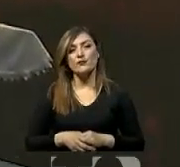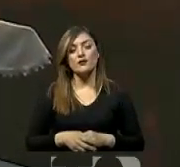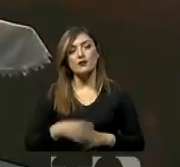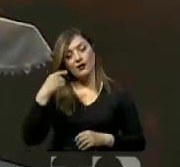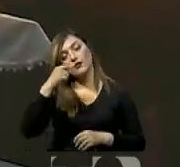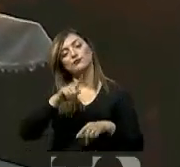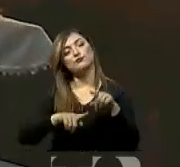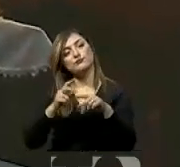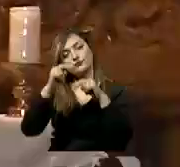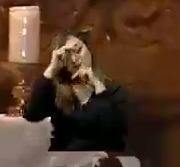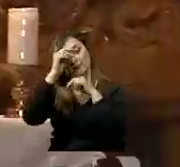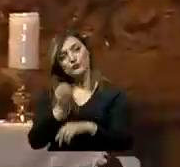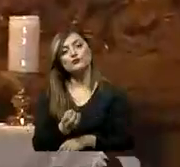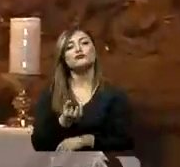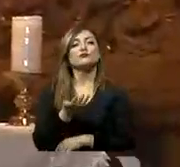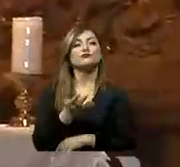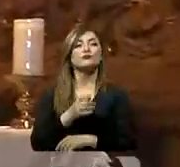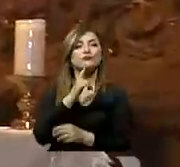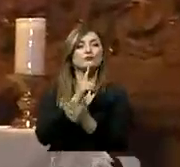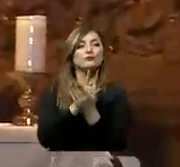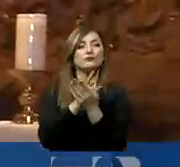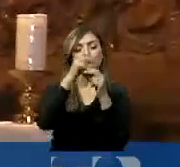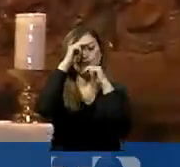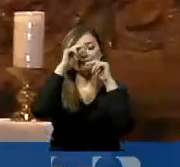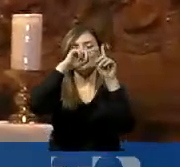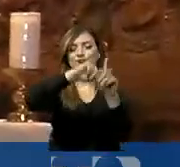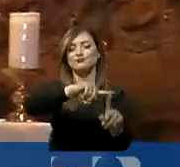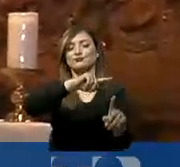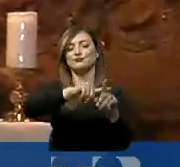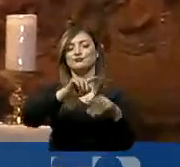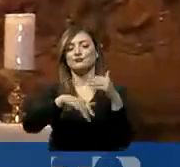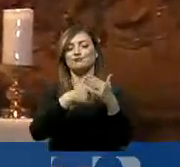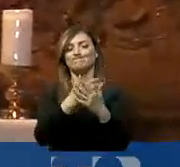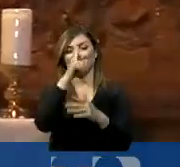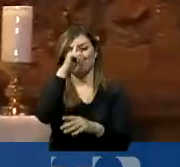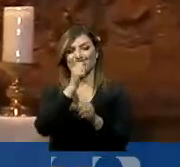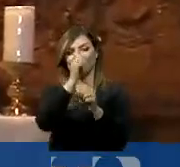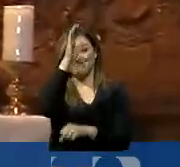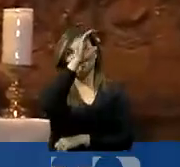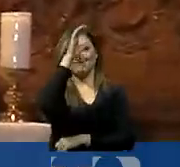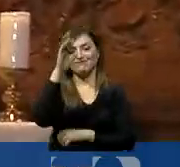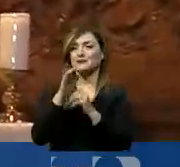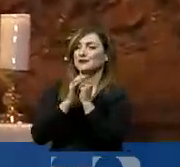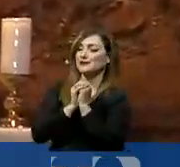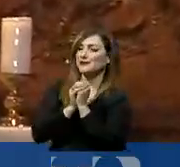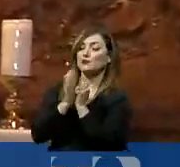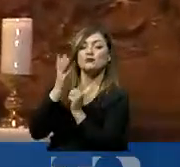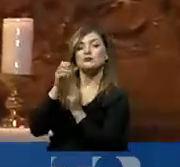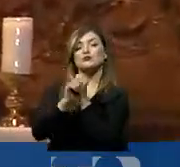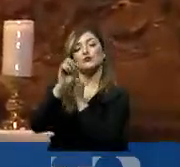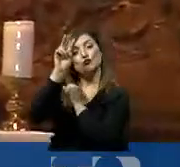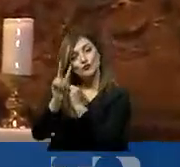Isa, amigos televidentes, muy buenos días. Así es, son buenas noticias para todos los devotos porque finalmente después de 2 años la